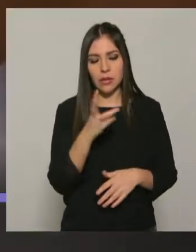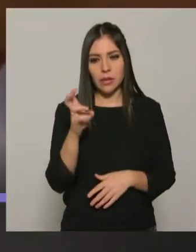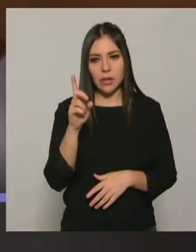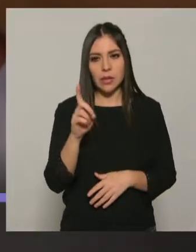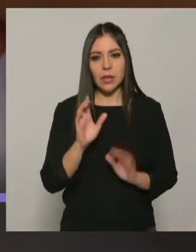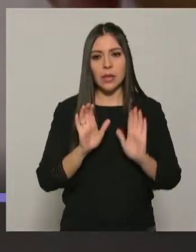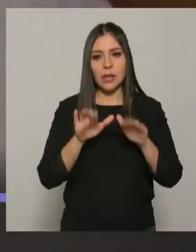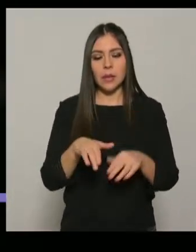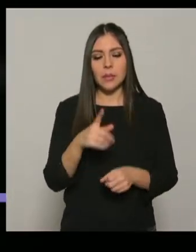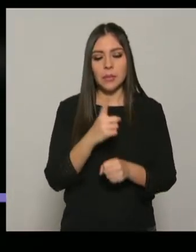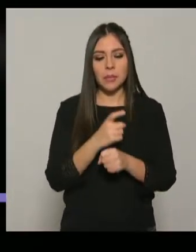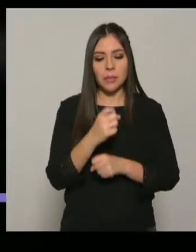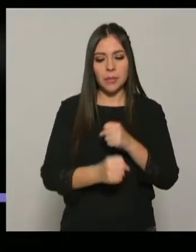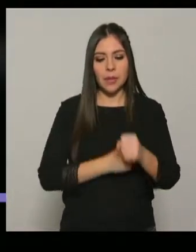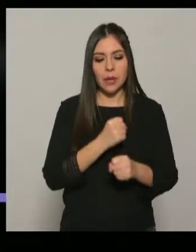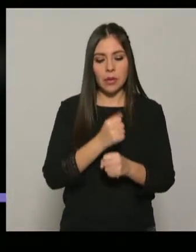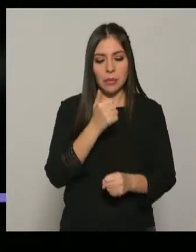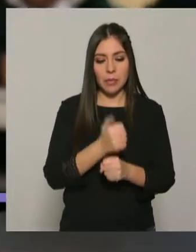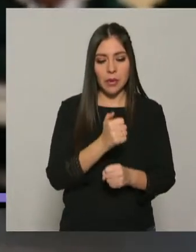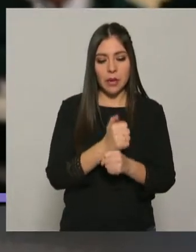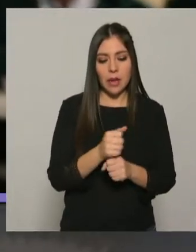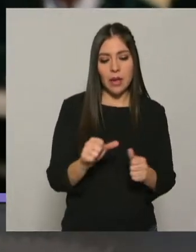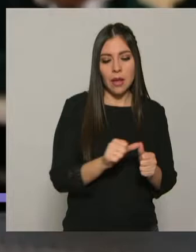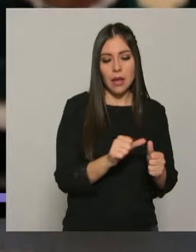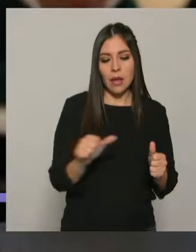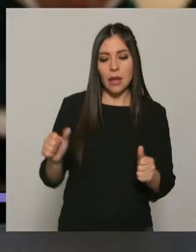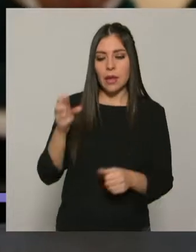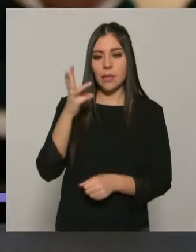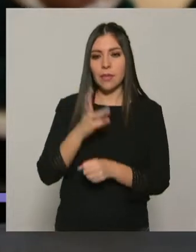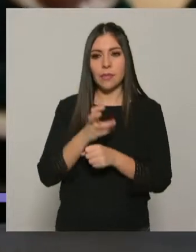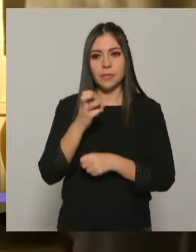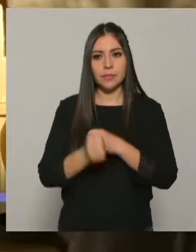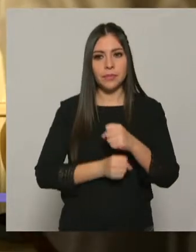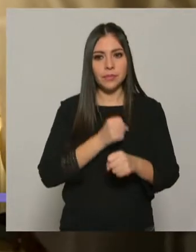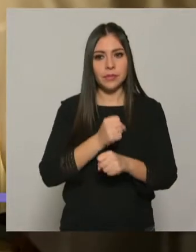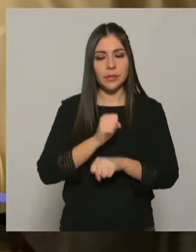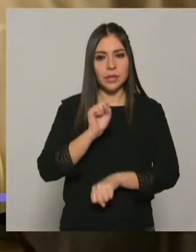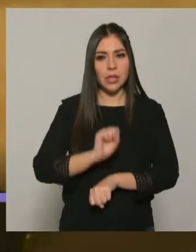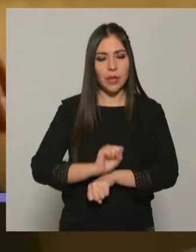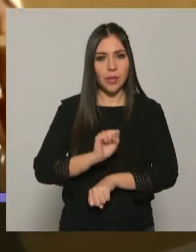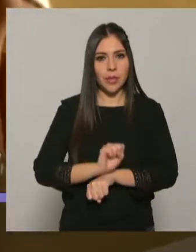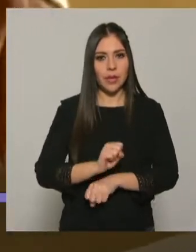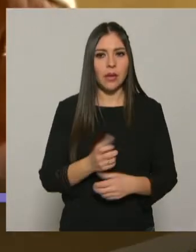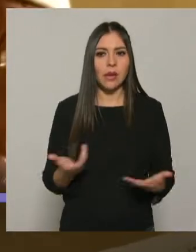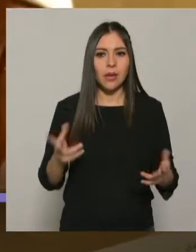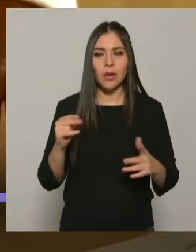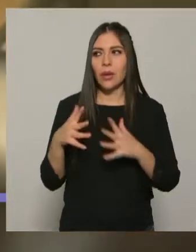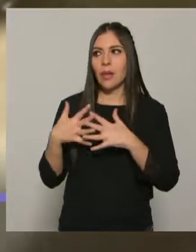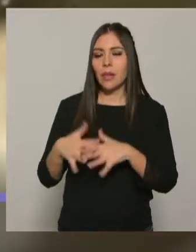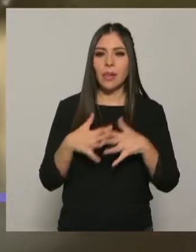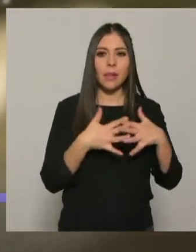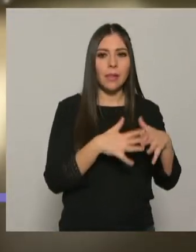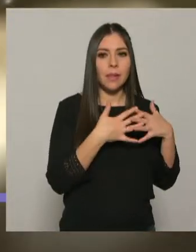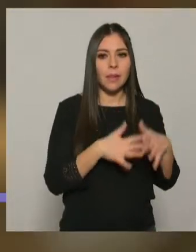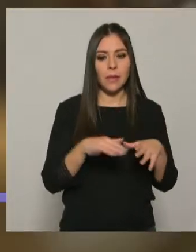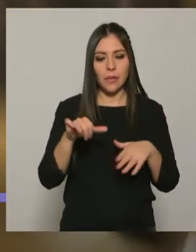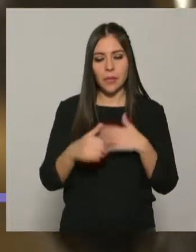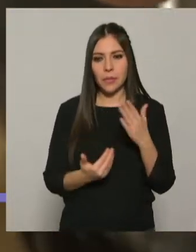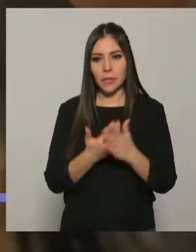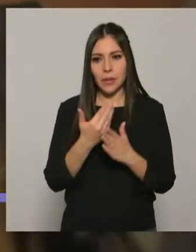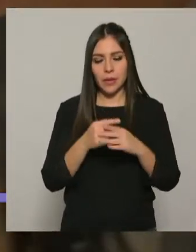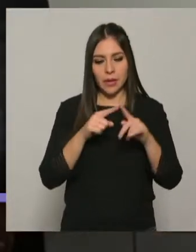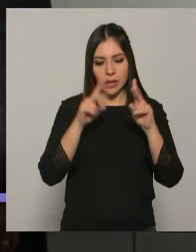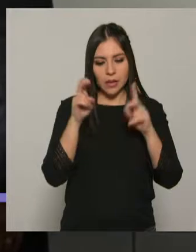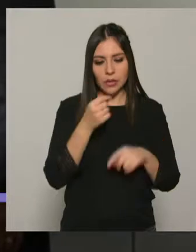al primer año de primaria y hasta el tercer año de secundaria. Sí, bueno, para no mezclar con el tema en la mesa que tenemos esta mañana, que